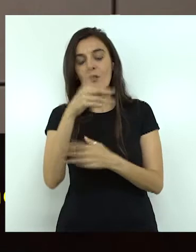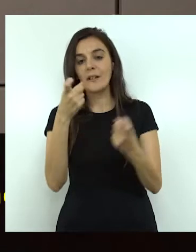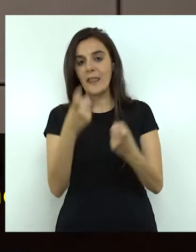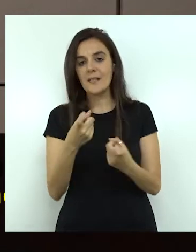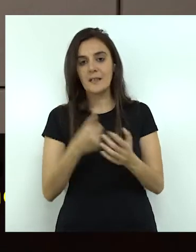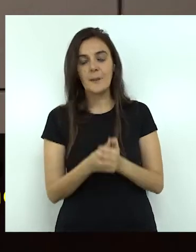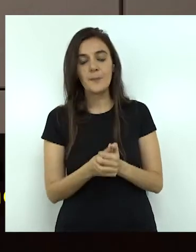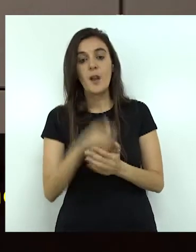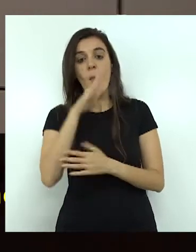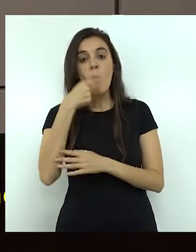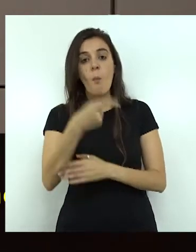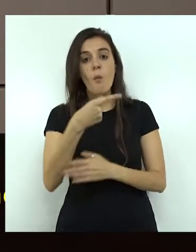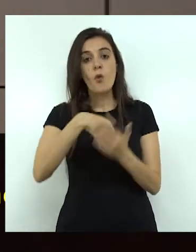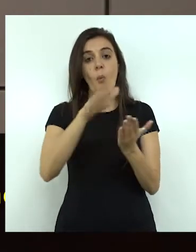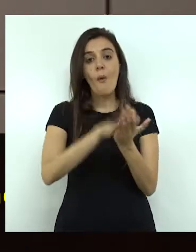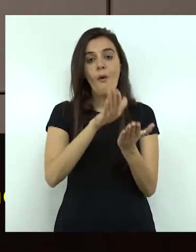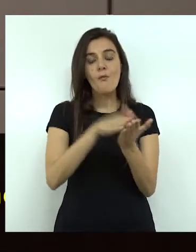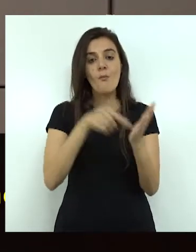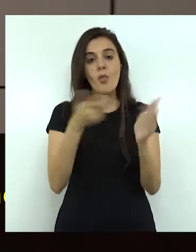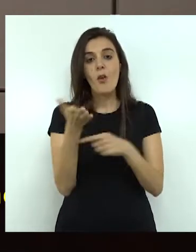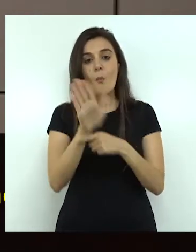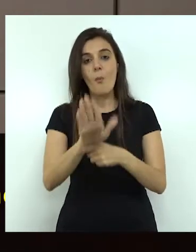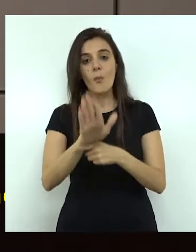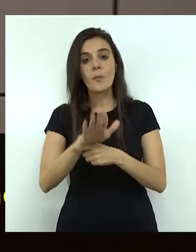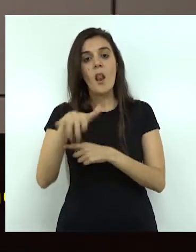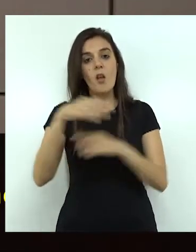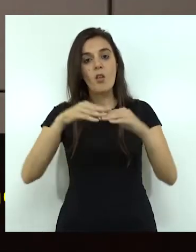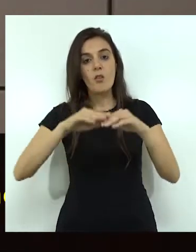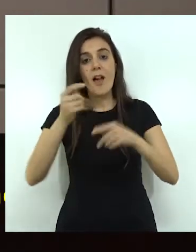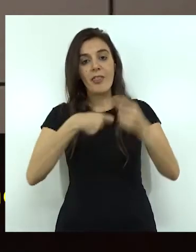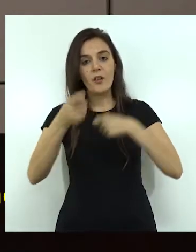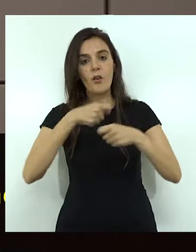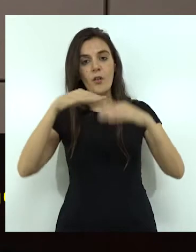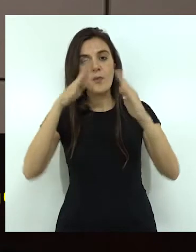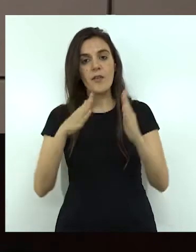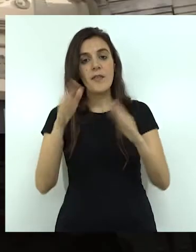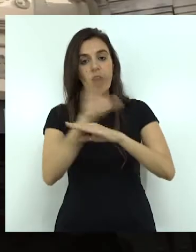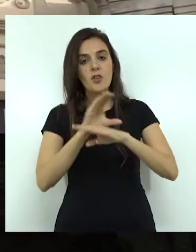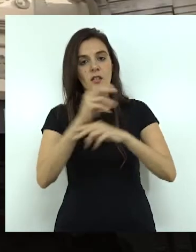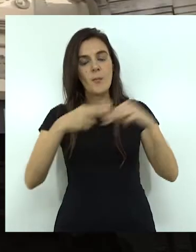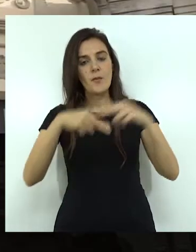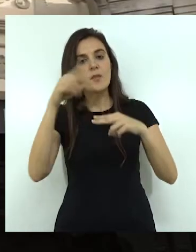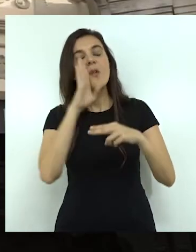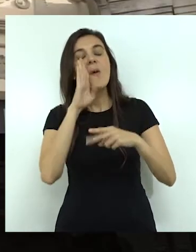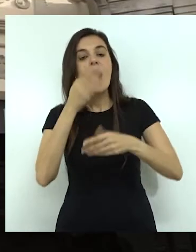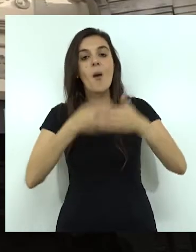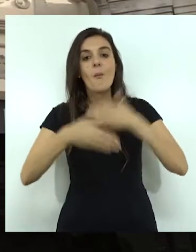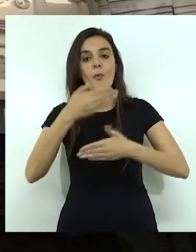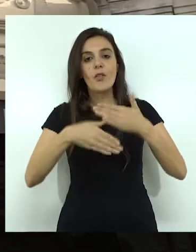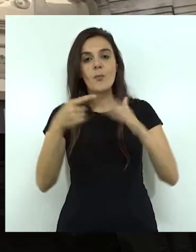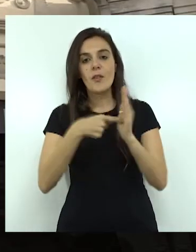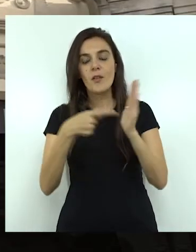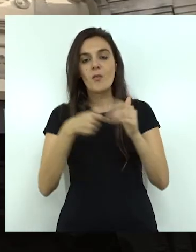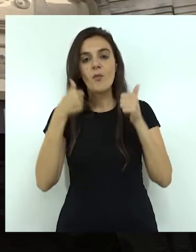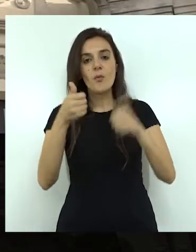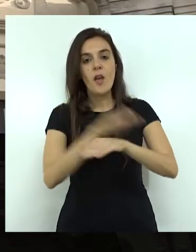estando los expedientes a disposición en el negociado de vivienda de la consejería de fomento dicho procedimiento se enmarca en la acción